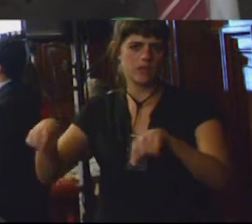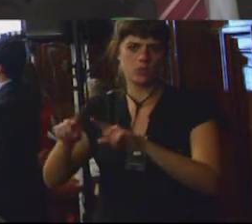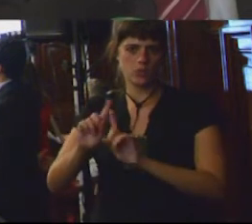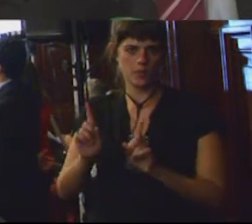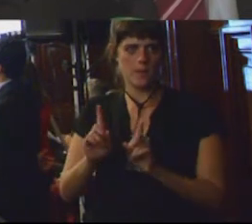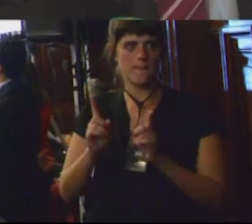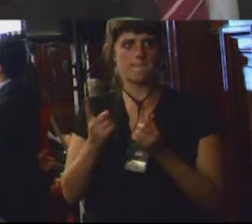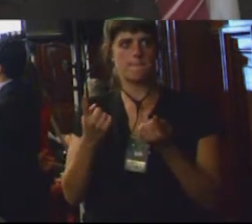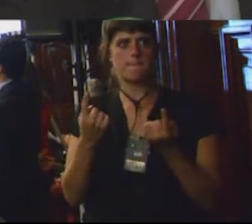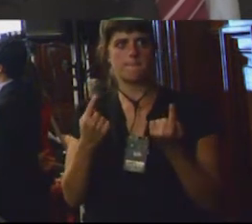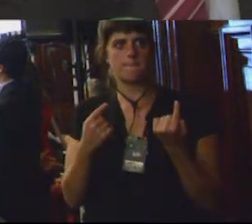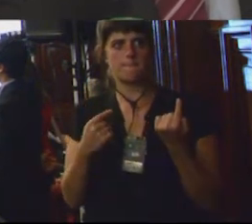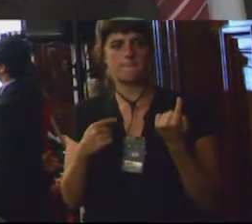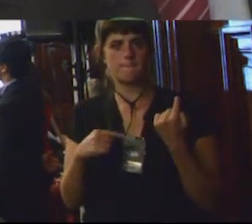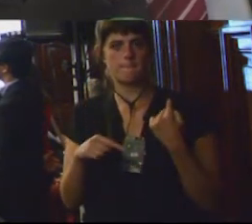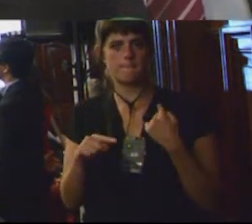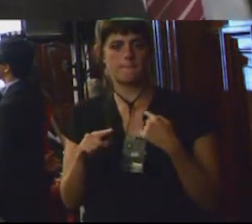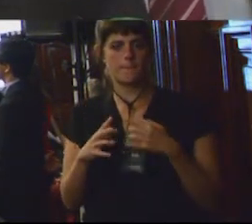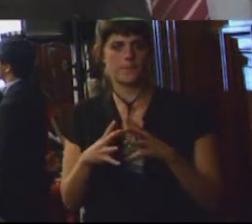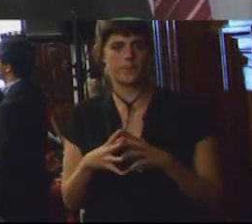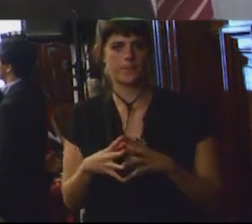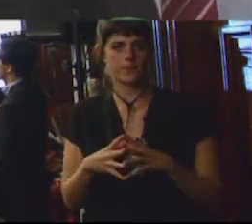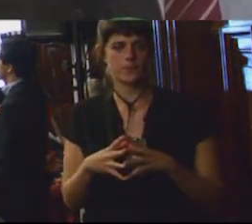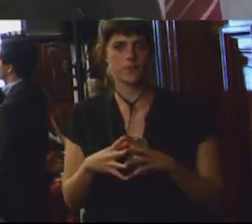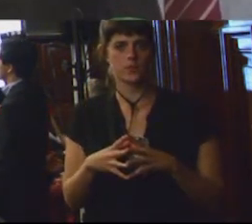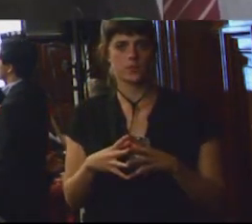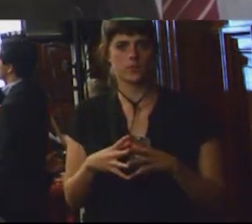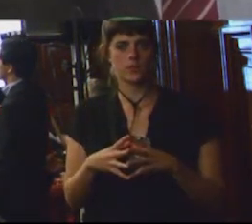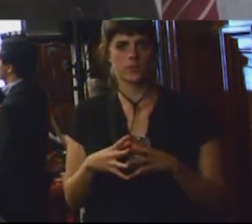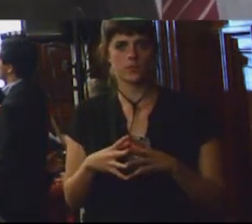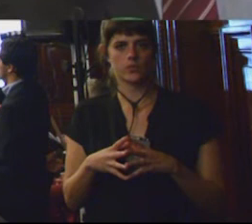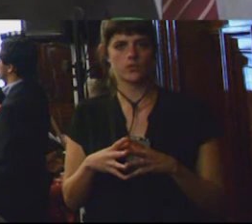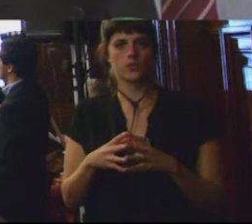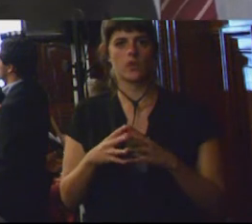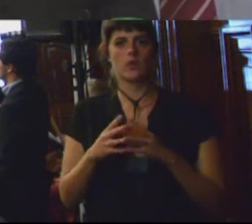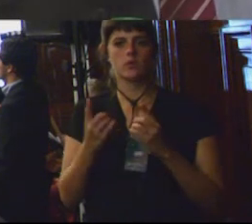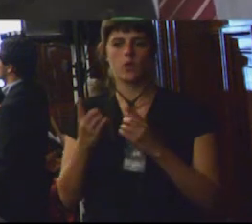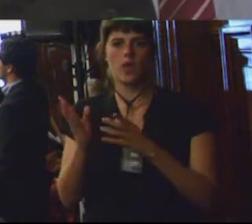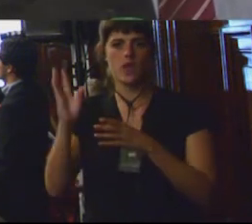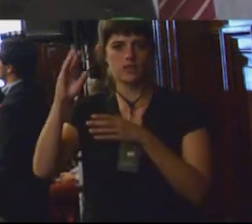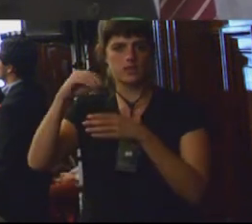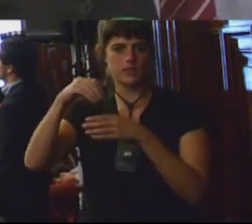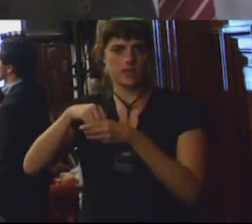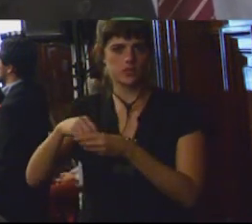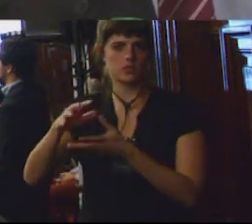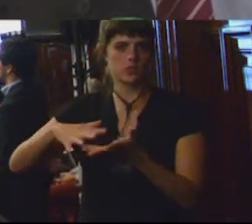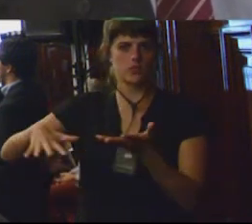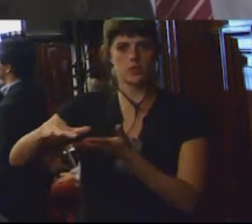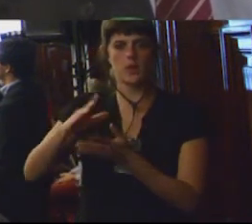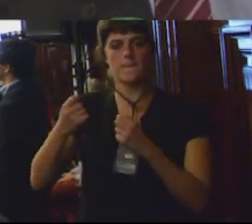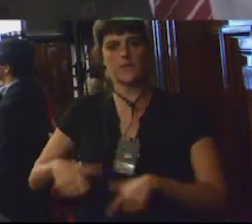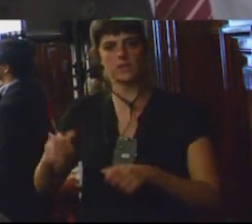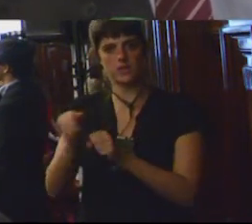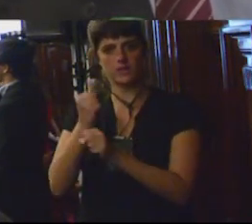el problema, si fueron oídas las instancias internas, más en el Ministerio de Trabajo con relación a la